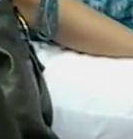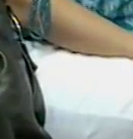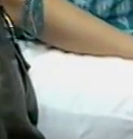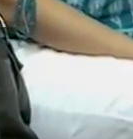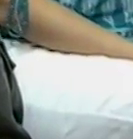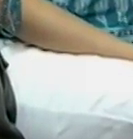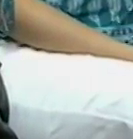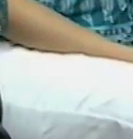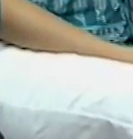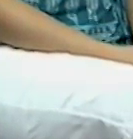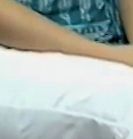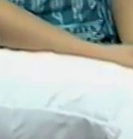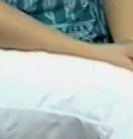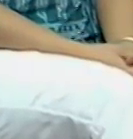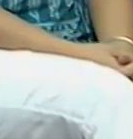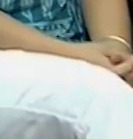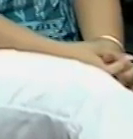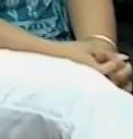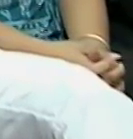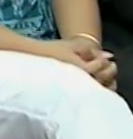del mercantilismo.